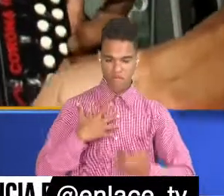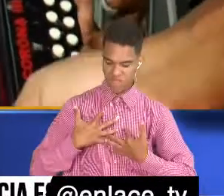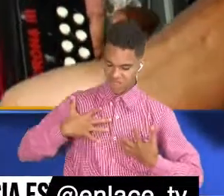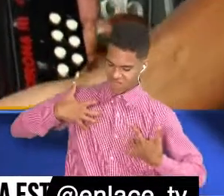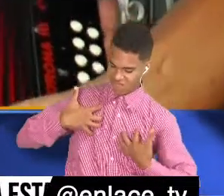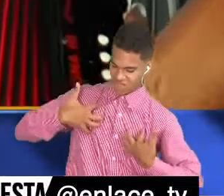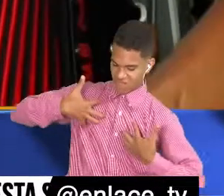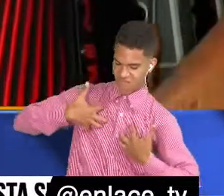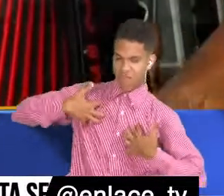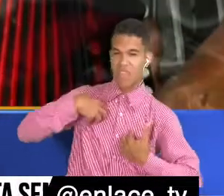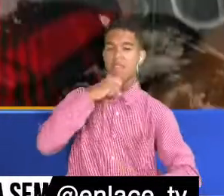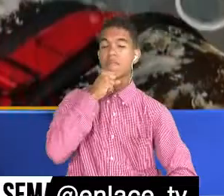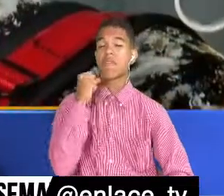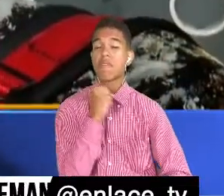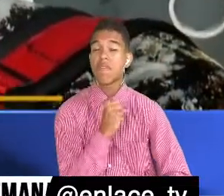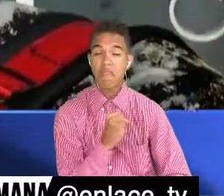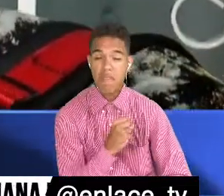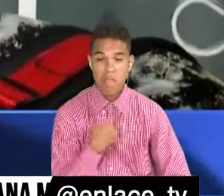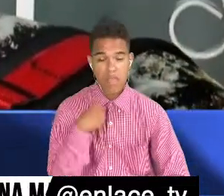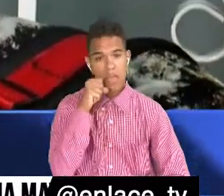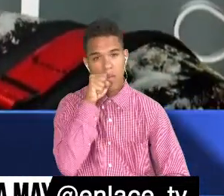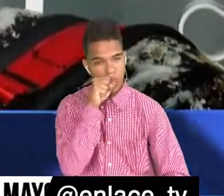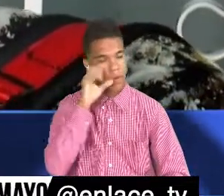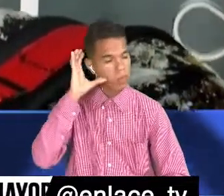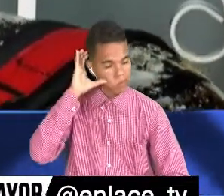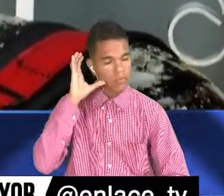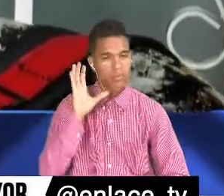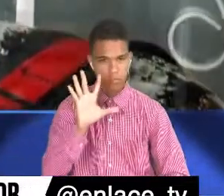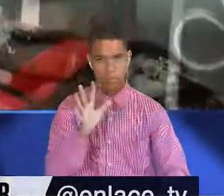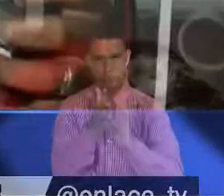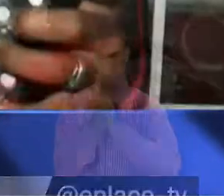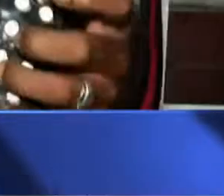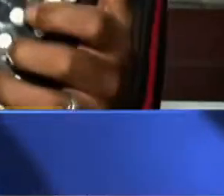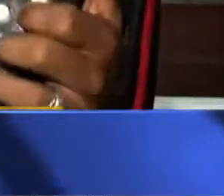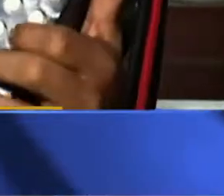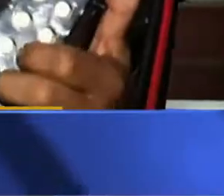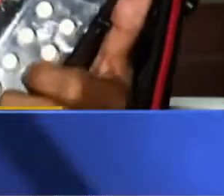más veterano que tiene Barranca Bermeja. Ya les contamos.